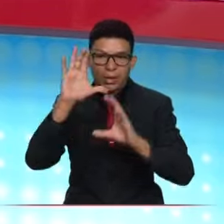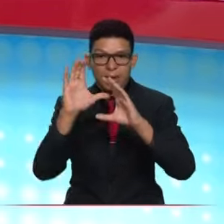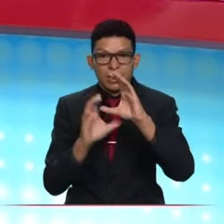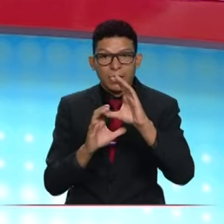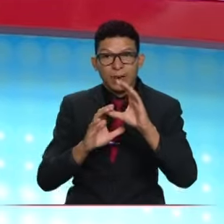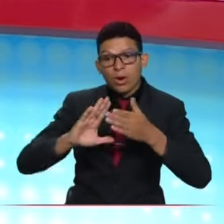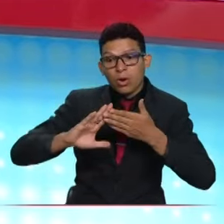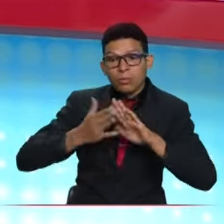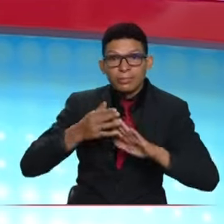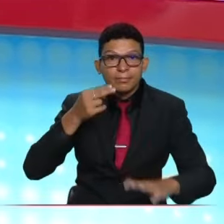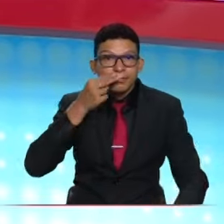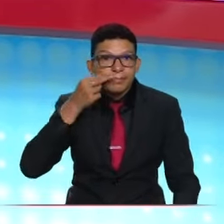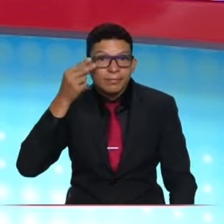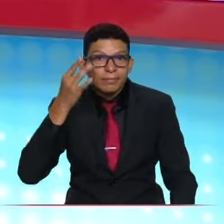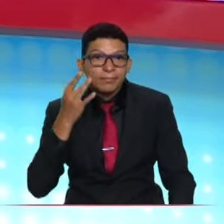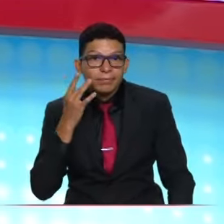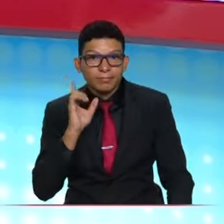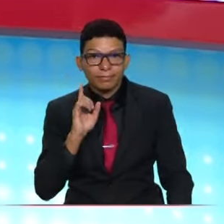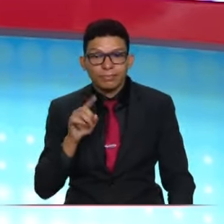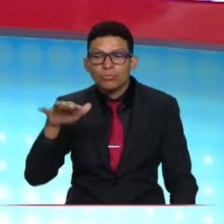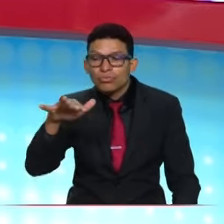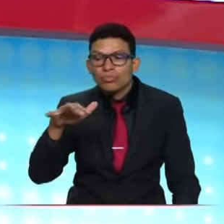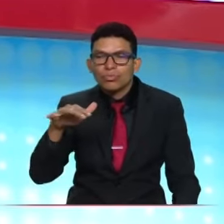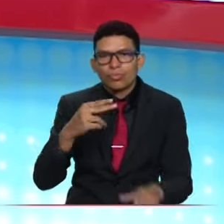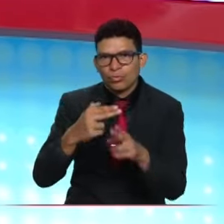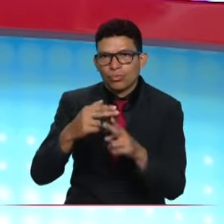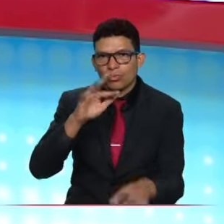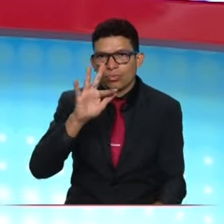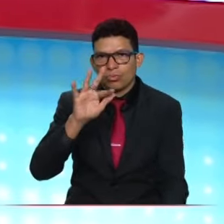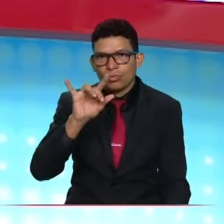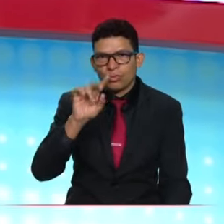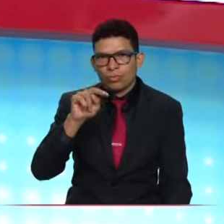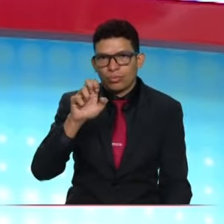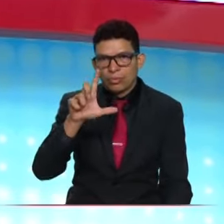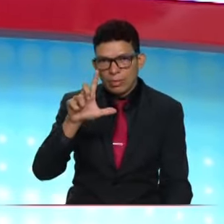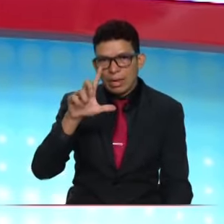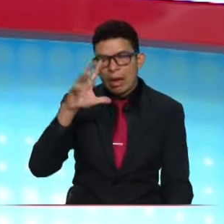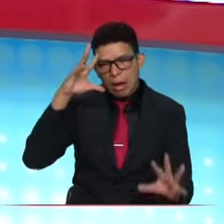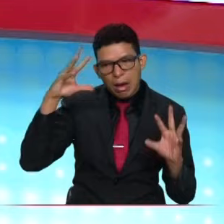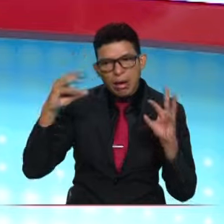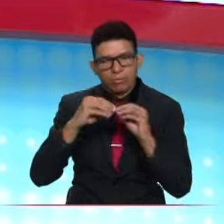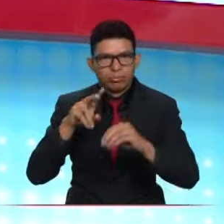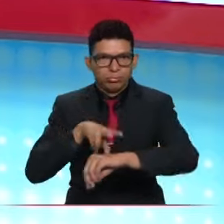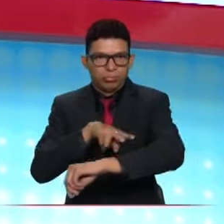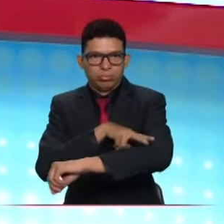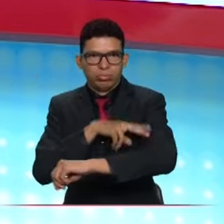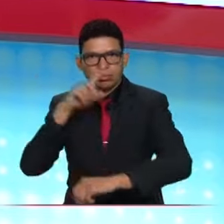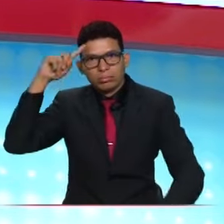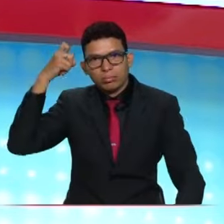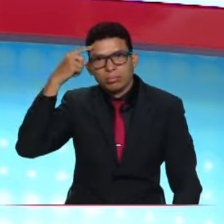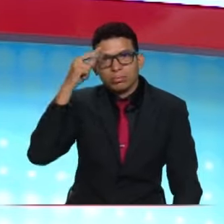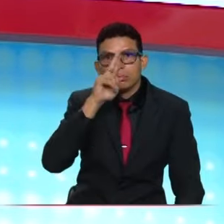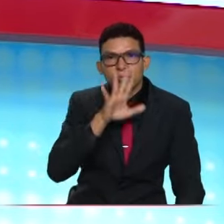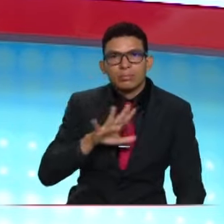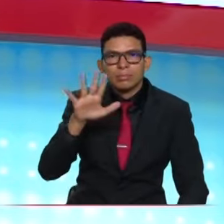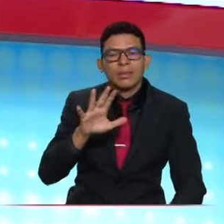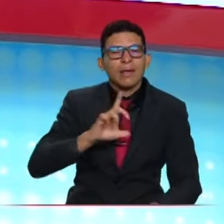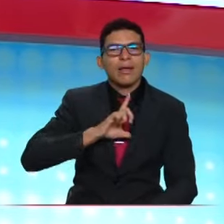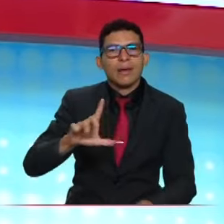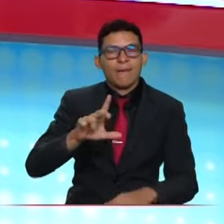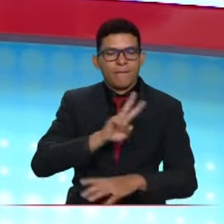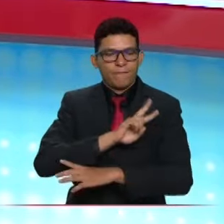las comunidades indígenas presentes en el sector El Túnel llegaron a un acuerdo con la delegación del Gobierno Nacional liderada por el viceministro